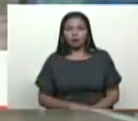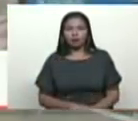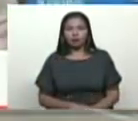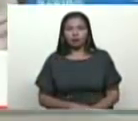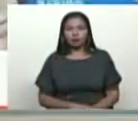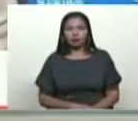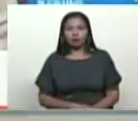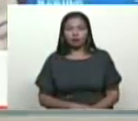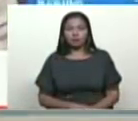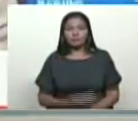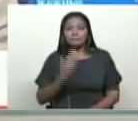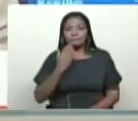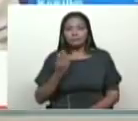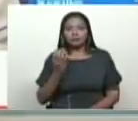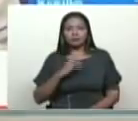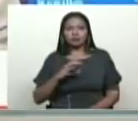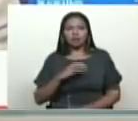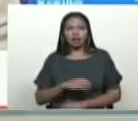No lo pedimos,